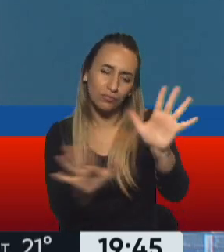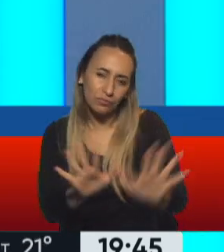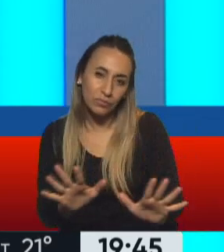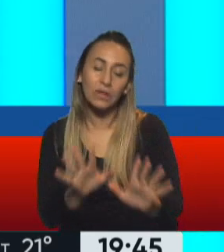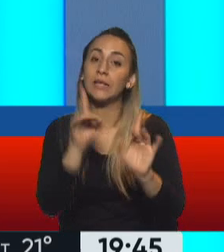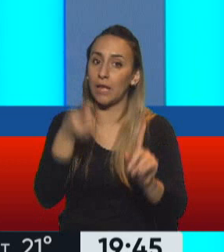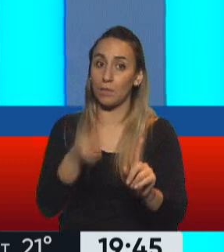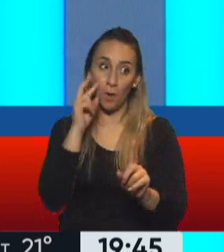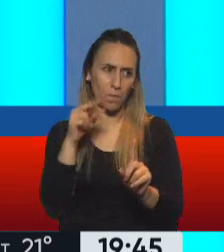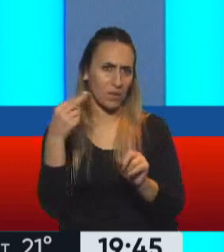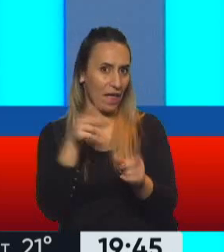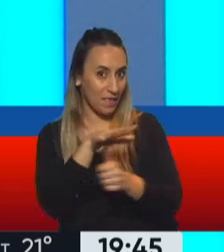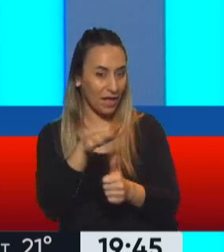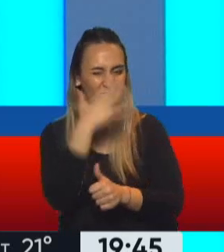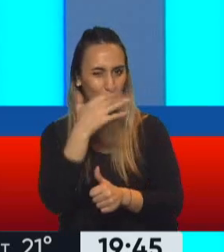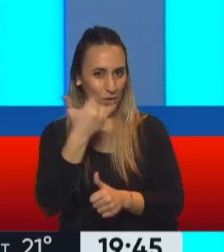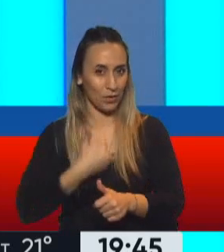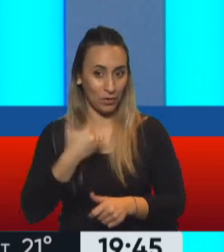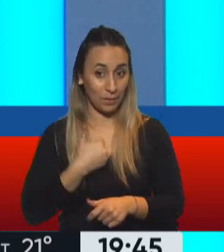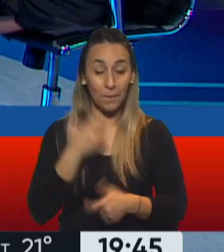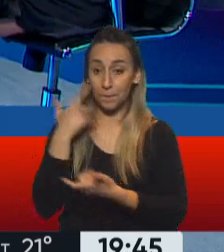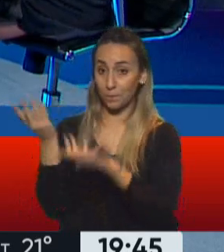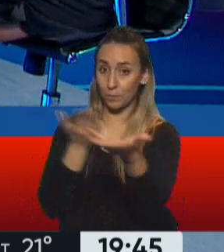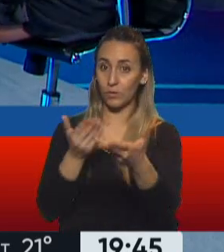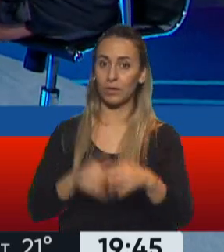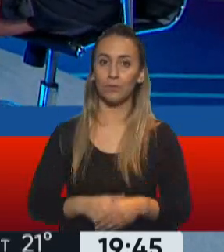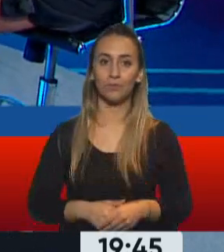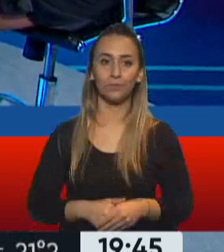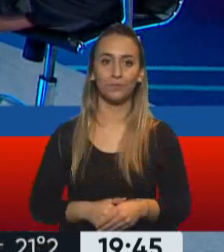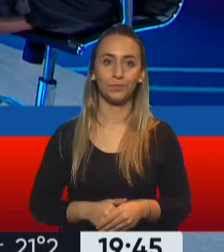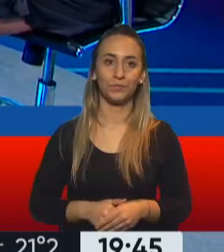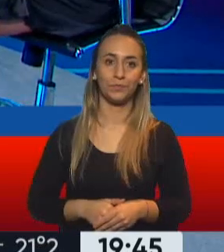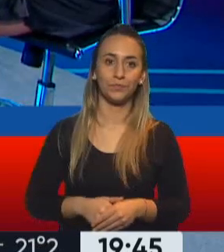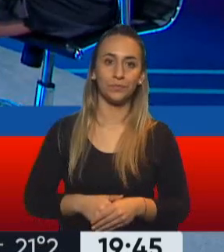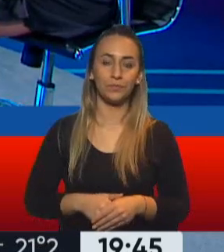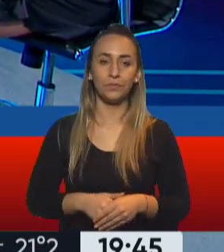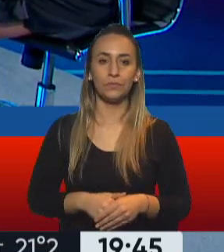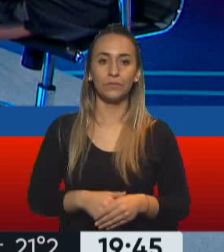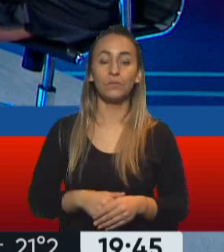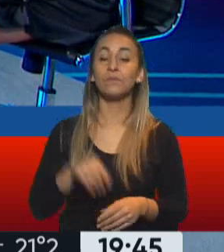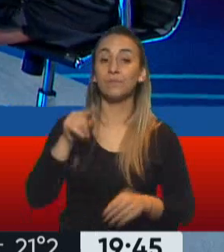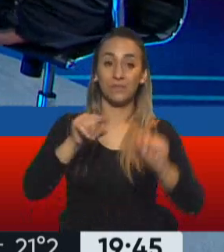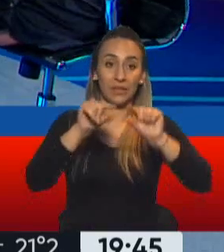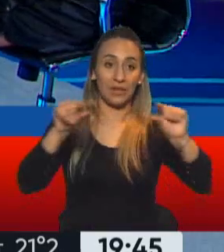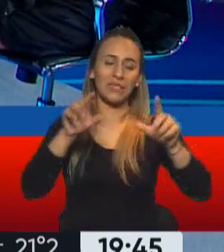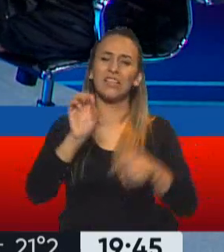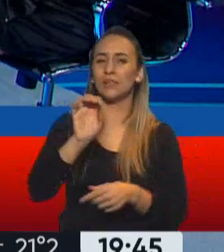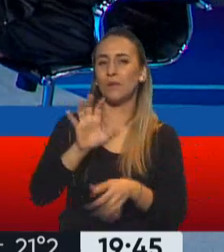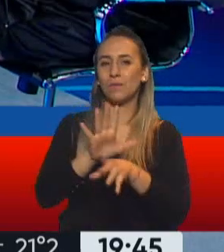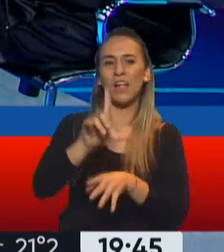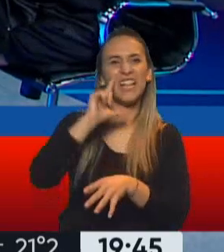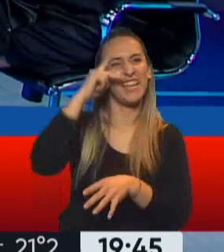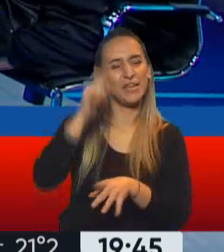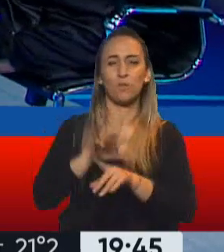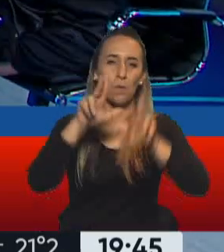género que después me vas a contar también de esas también muy compartimos empezamos a compartir la información si perfecto esta es una línea que el